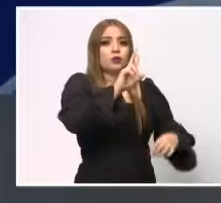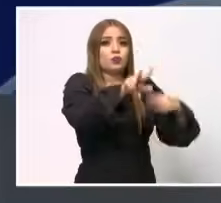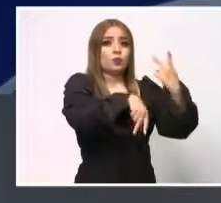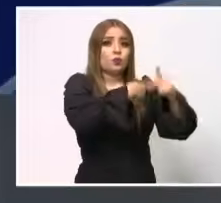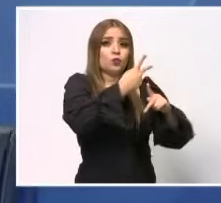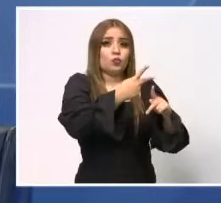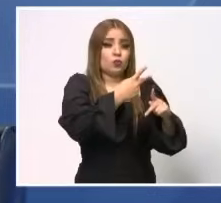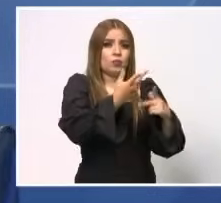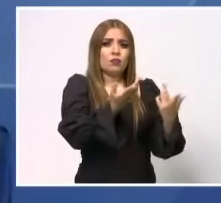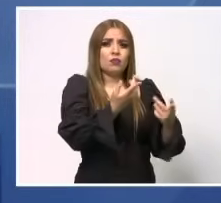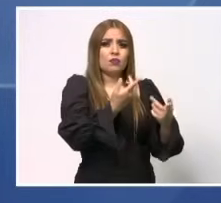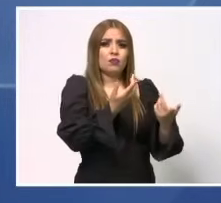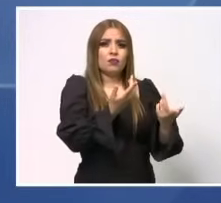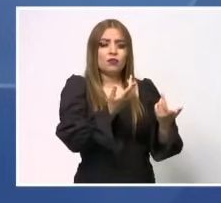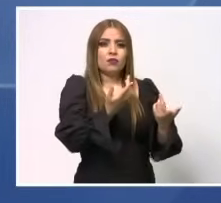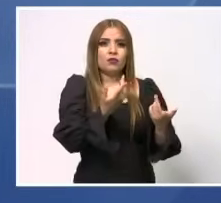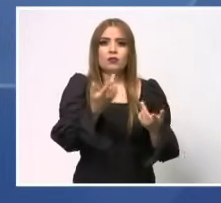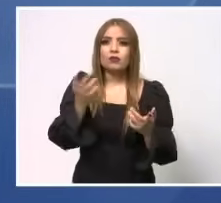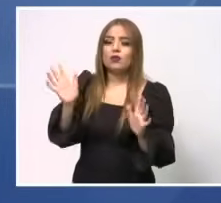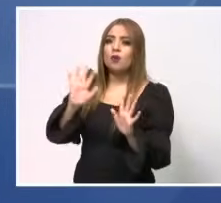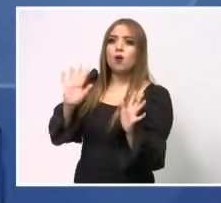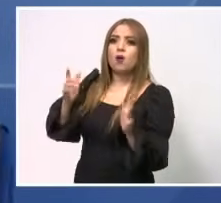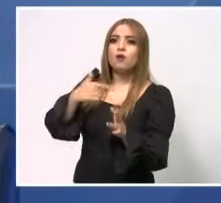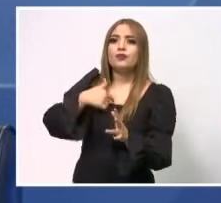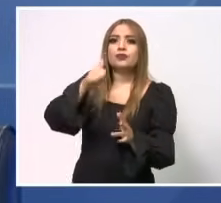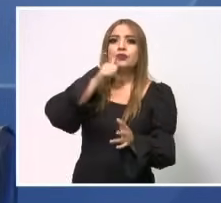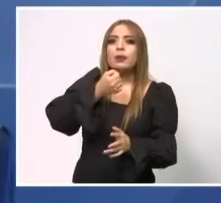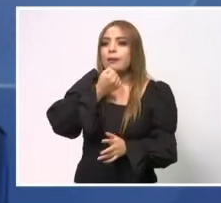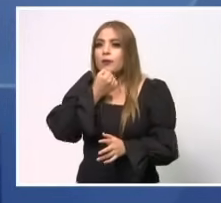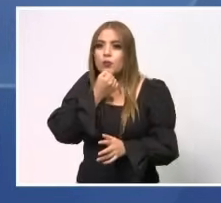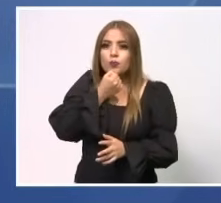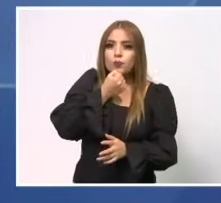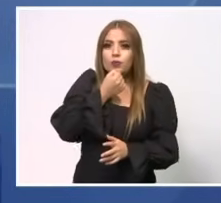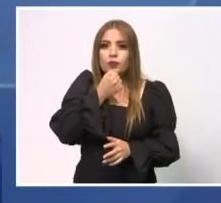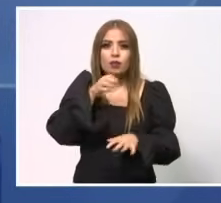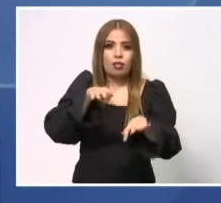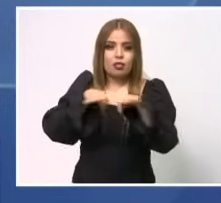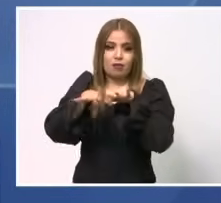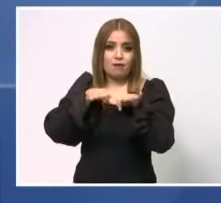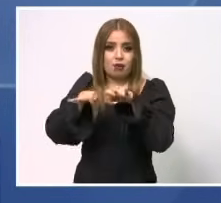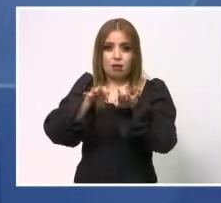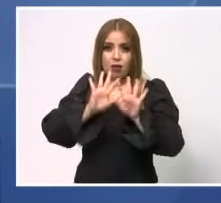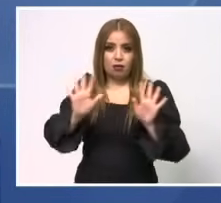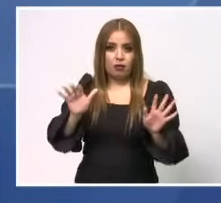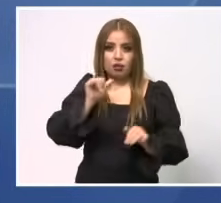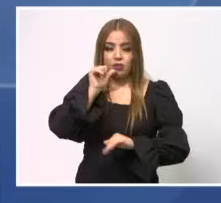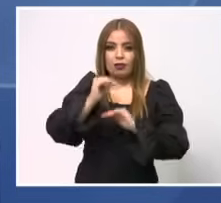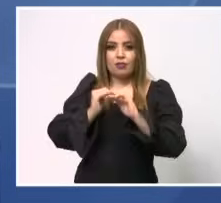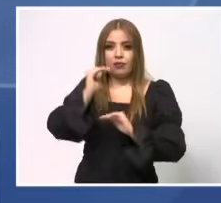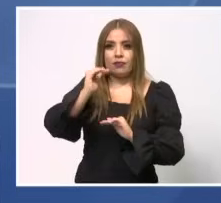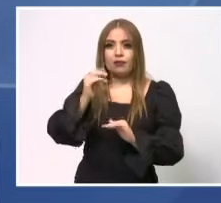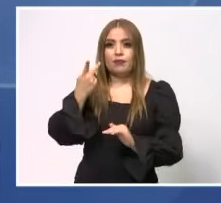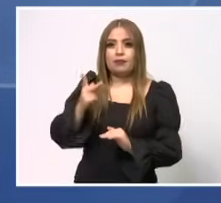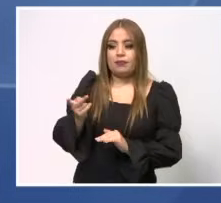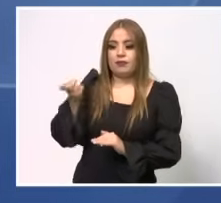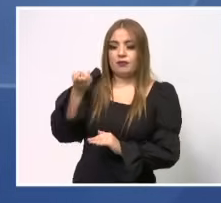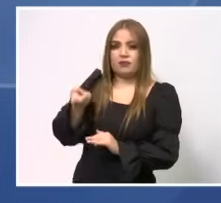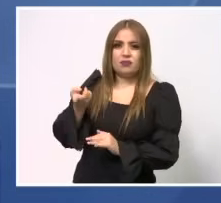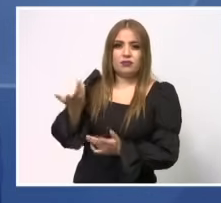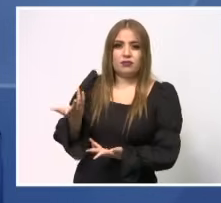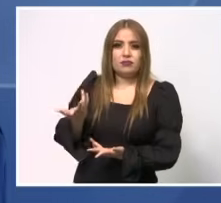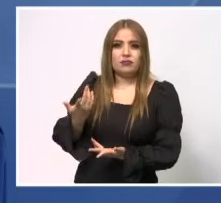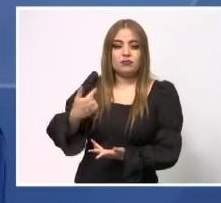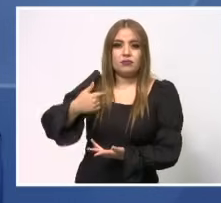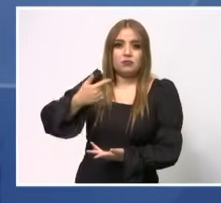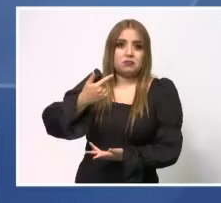no yo Yo siempre voy a narrar el partido o sea yo voy a trabajar pero en esta ocasión de